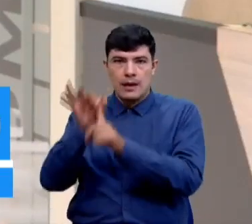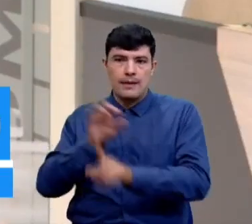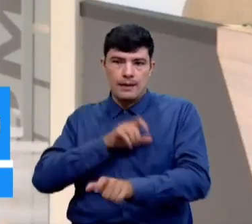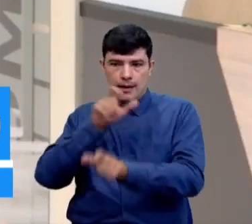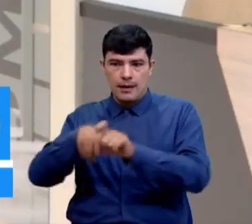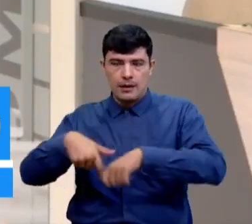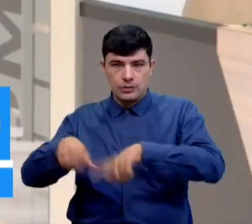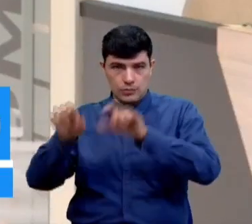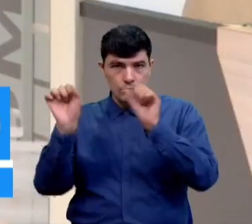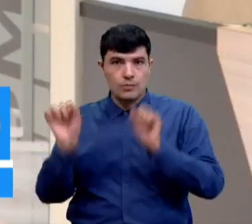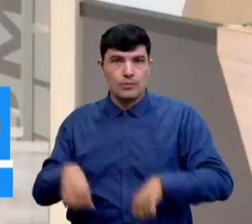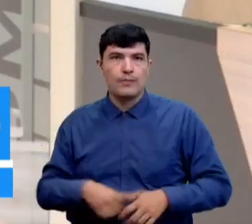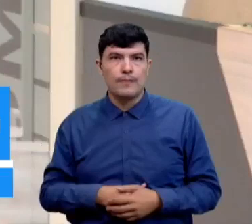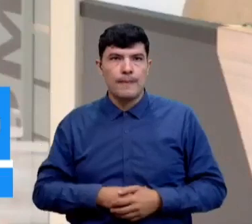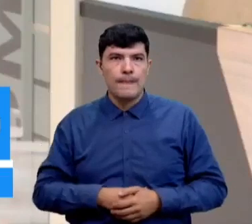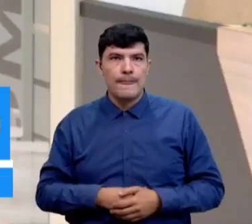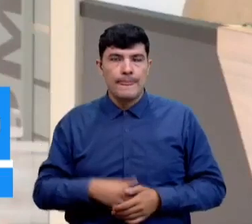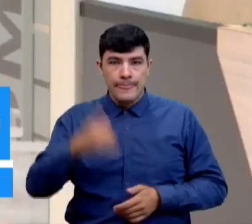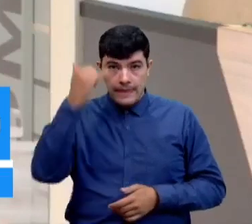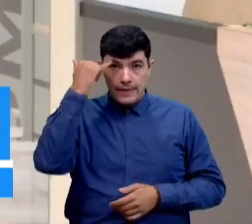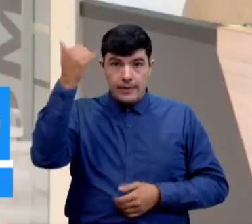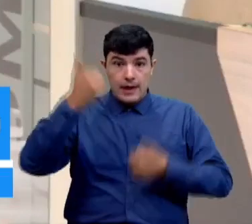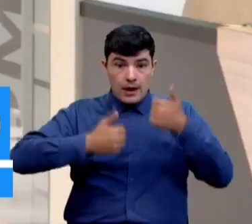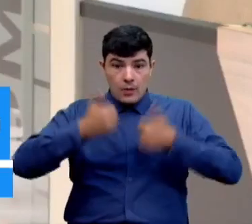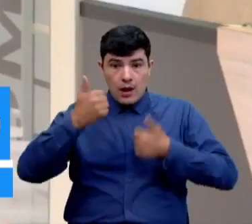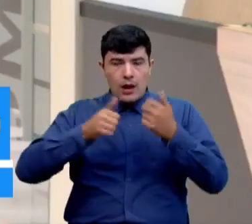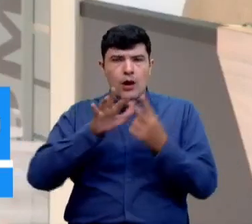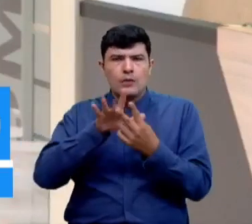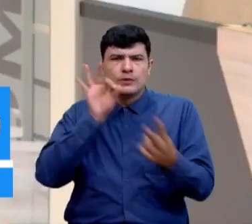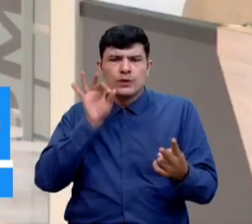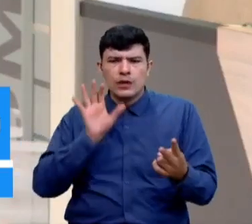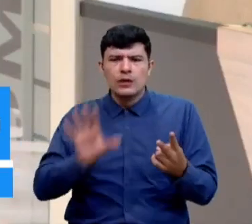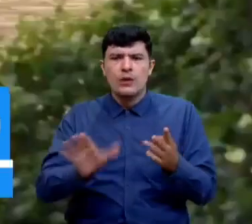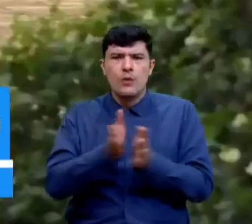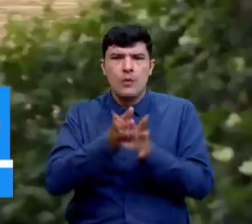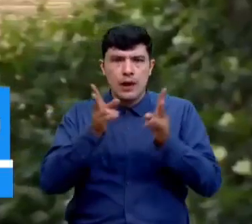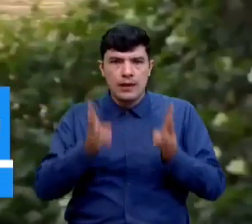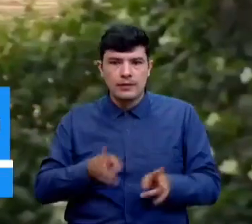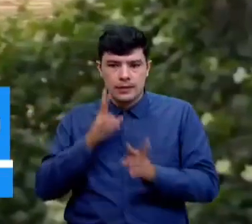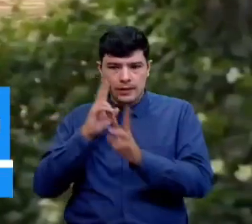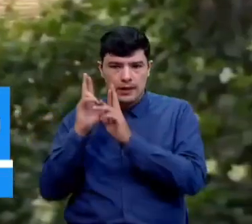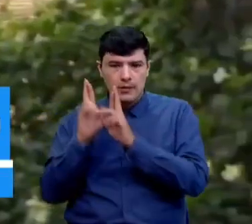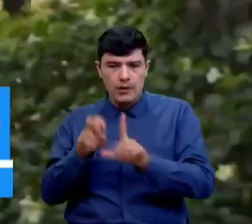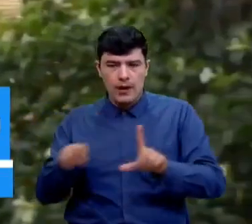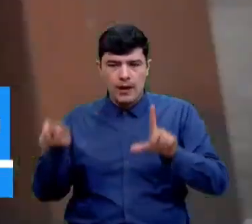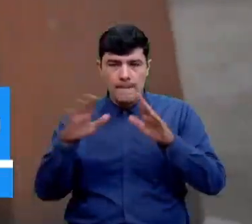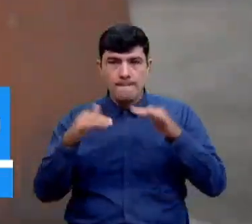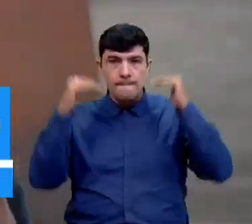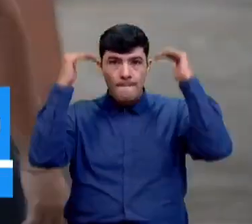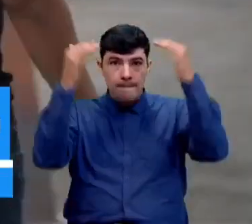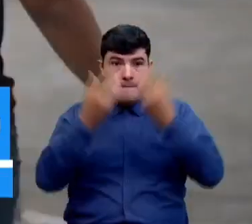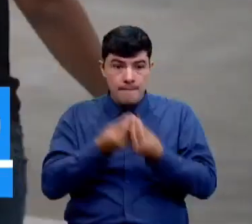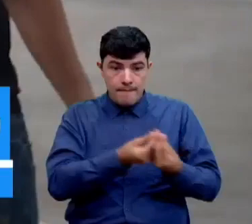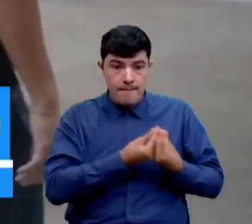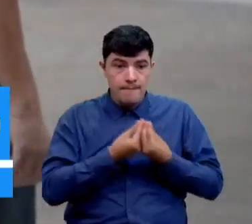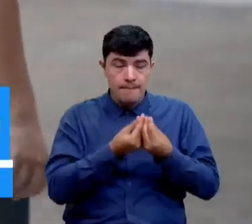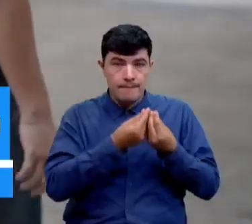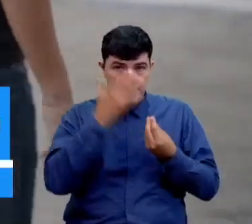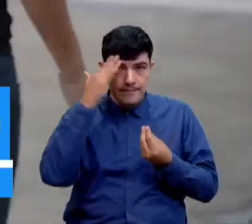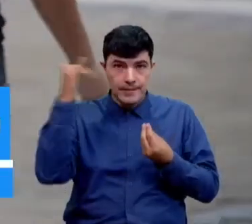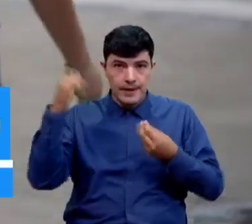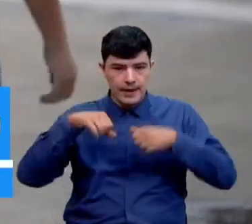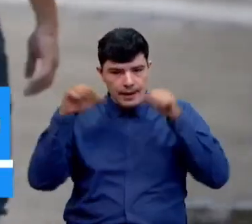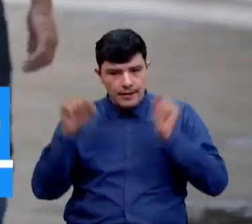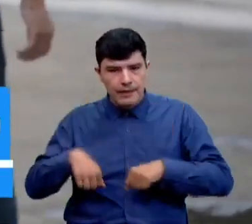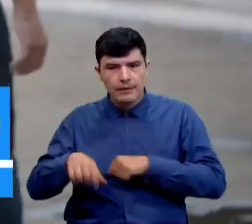Repito, la idea es dar opciones a estudiantes que se destacan. El Consejo Académico aprobó esta admisión excepcional con